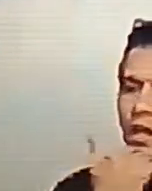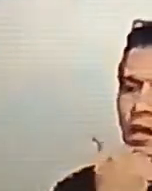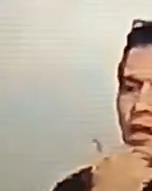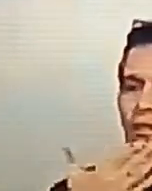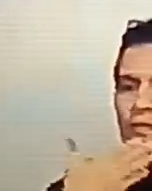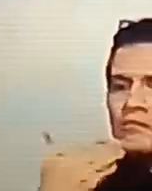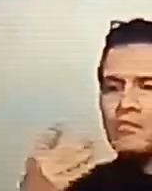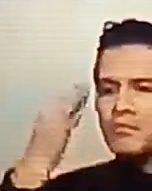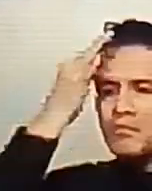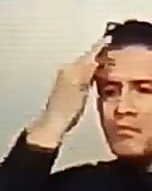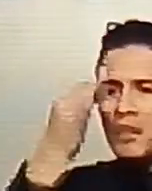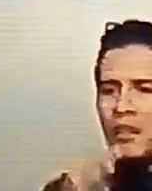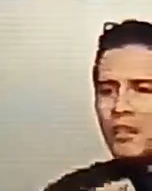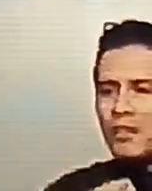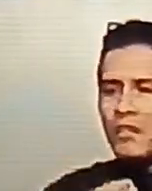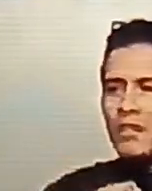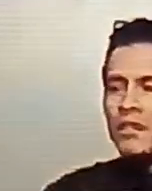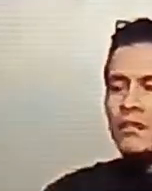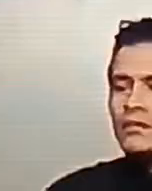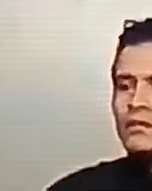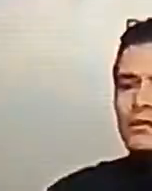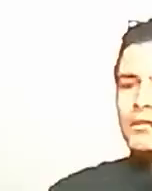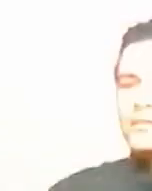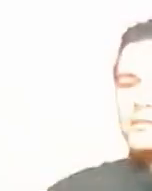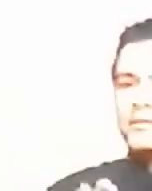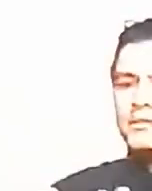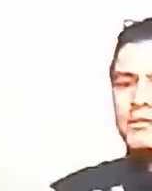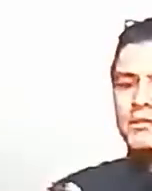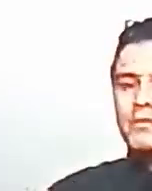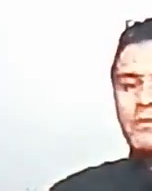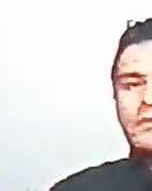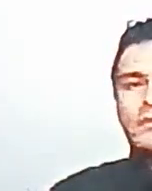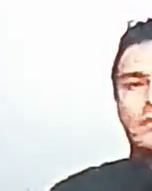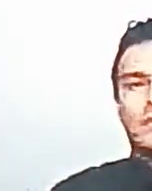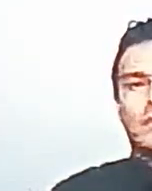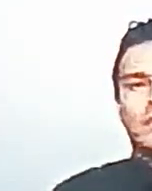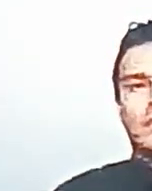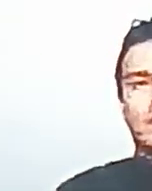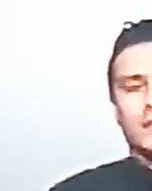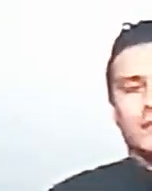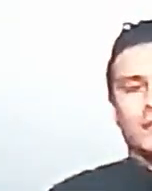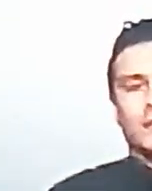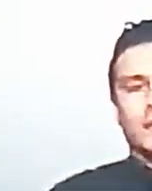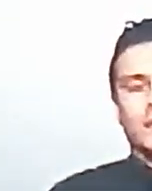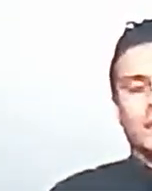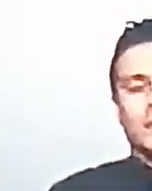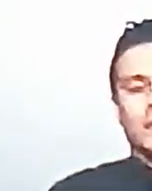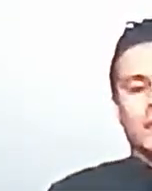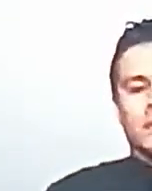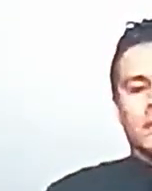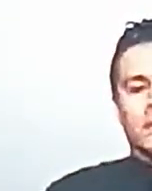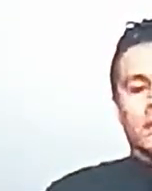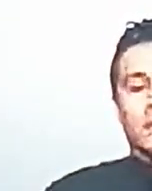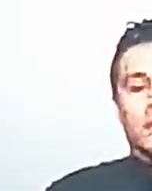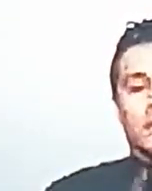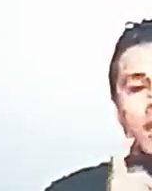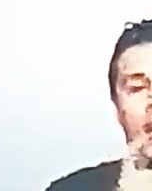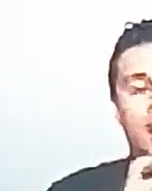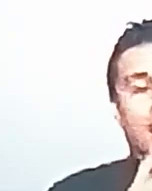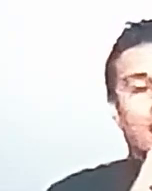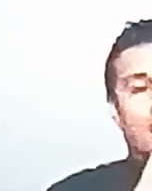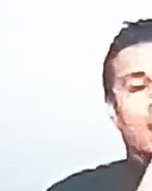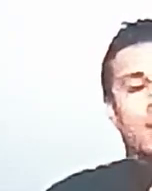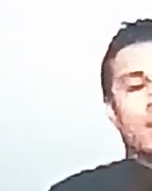caso del Samanes y el desalojo. Terminó su tiempo, candidato Cervantes. Debo indicar que en el caso